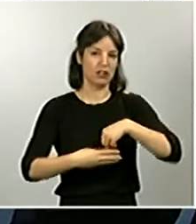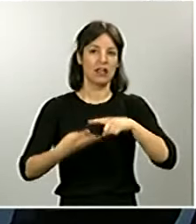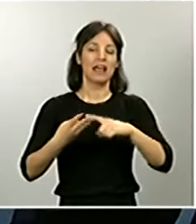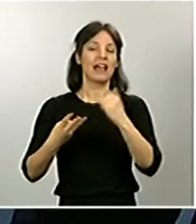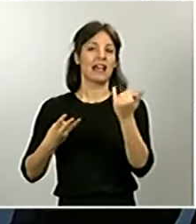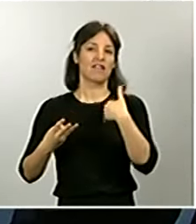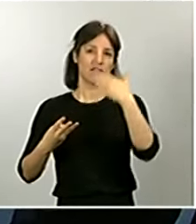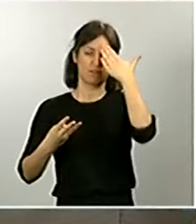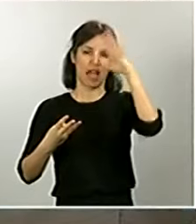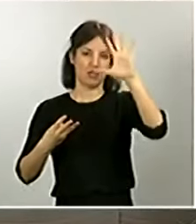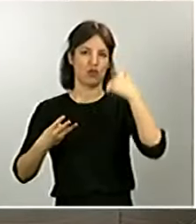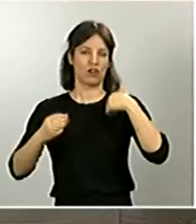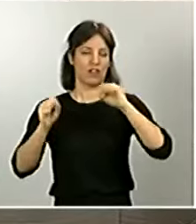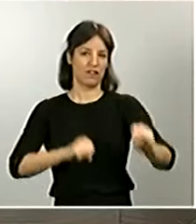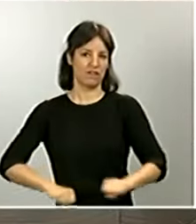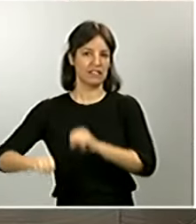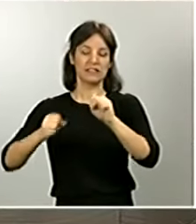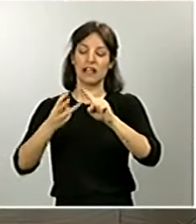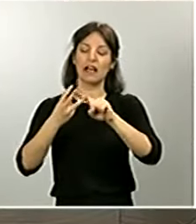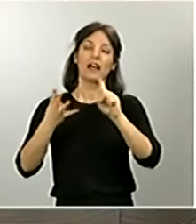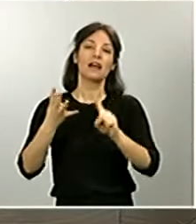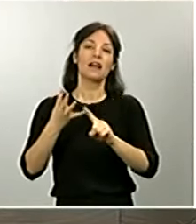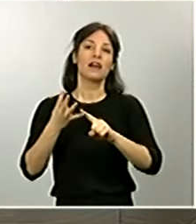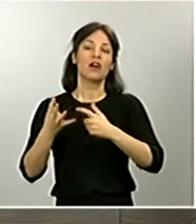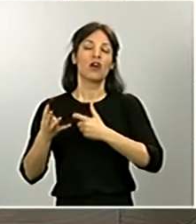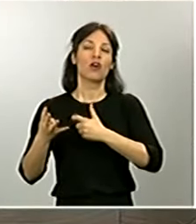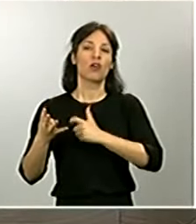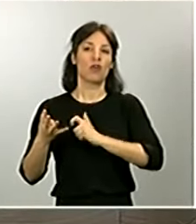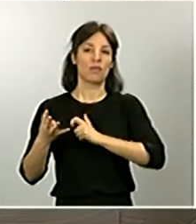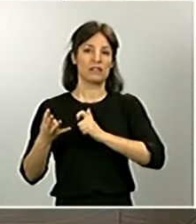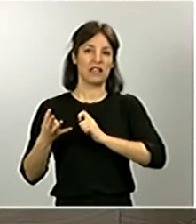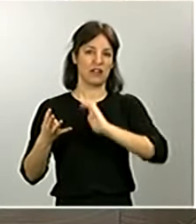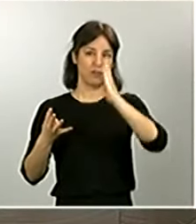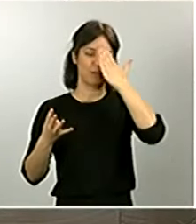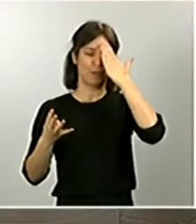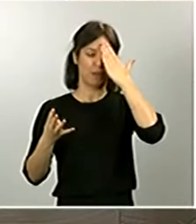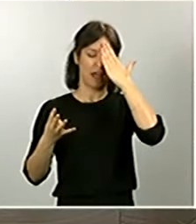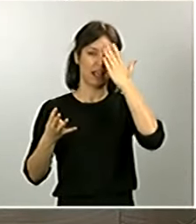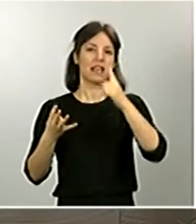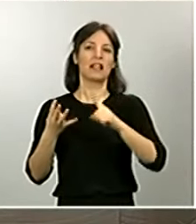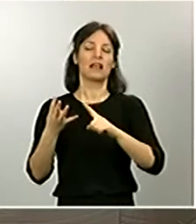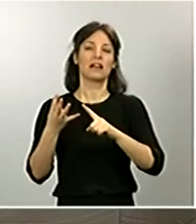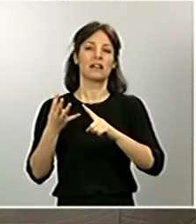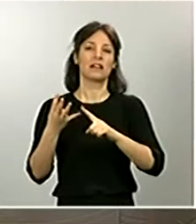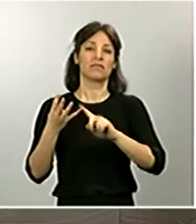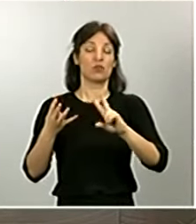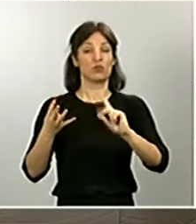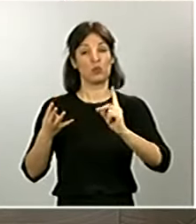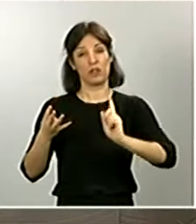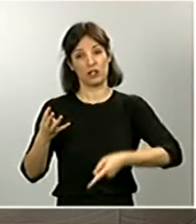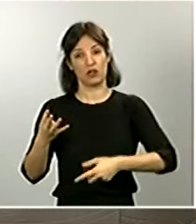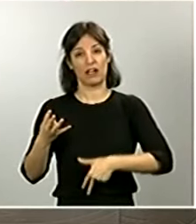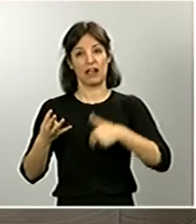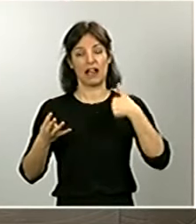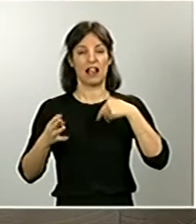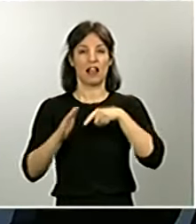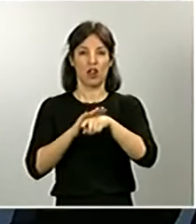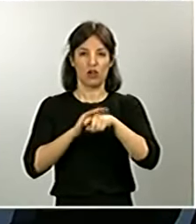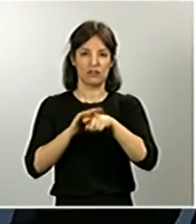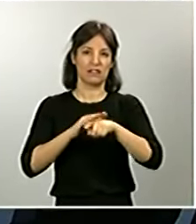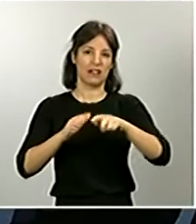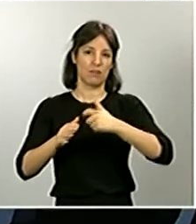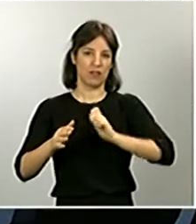de el jefe del estado mayor de la defensa la secretaria de transportes y los responsables de la guardia civil